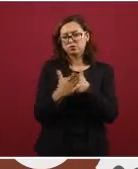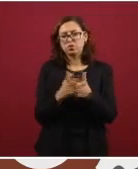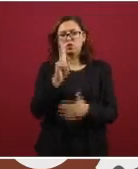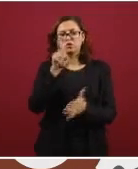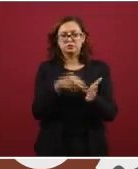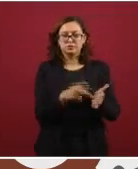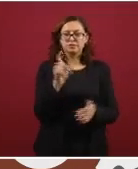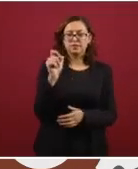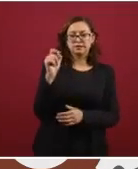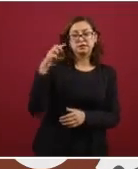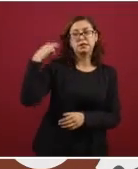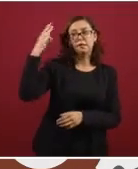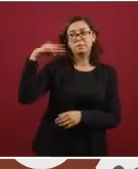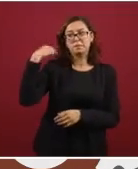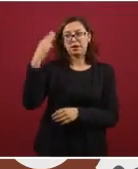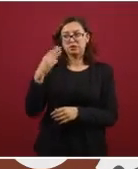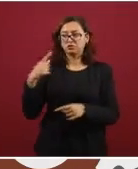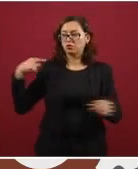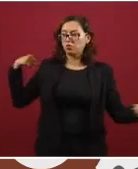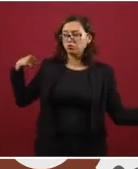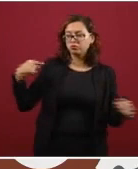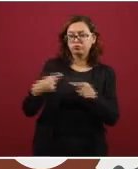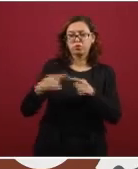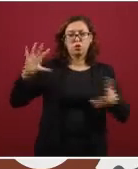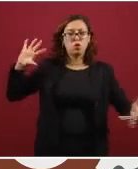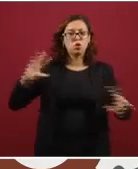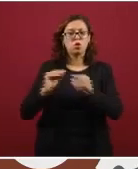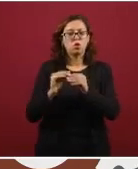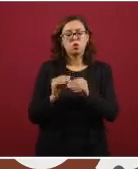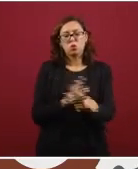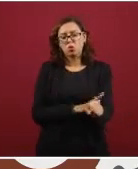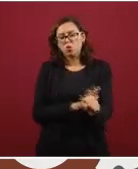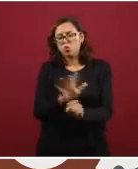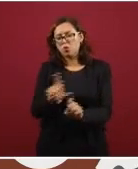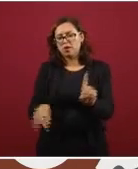estaremos informando qué se logró con esta acción, qué